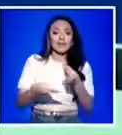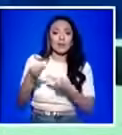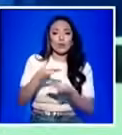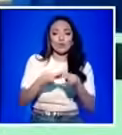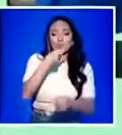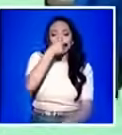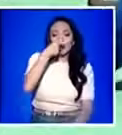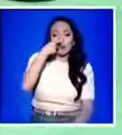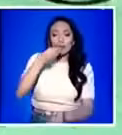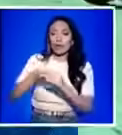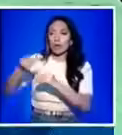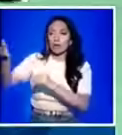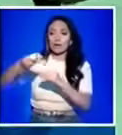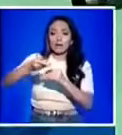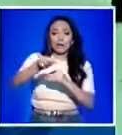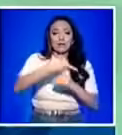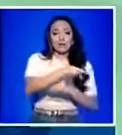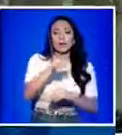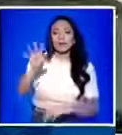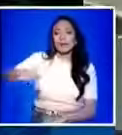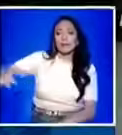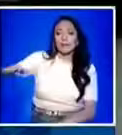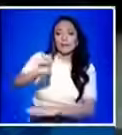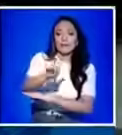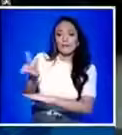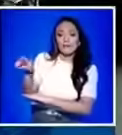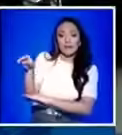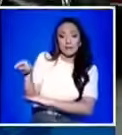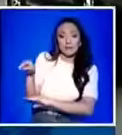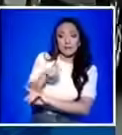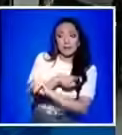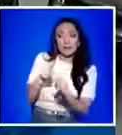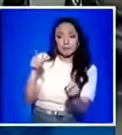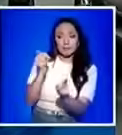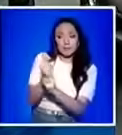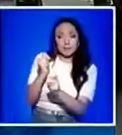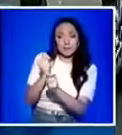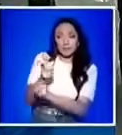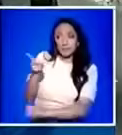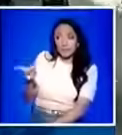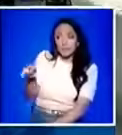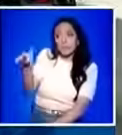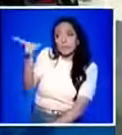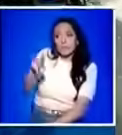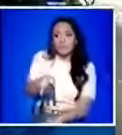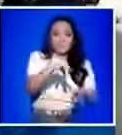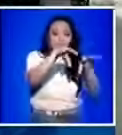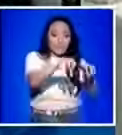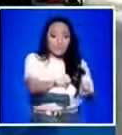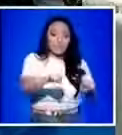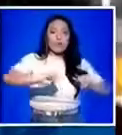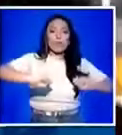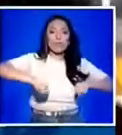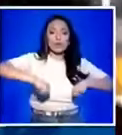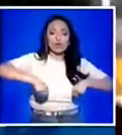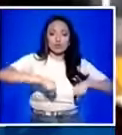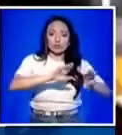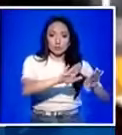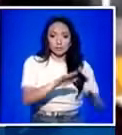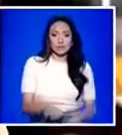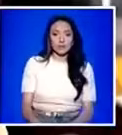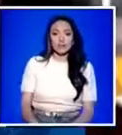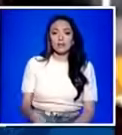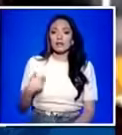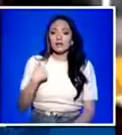para el microtráfico en el sector de Los Valles. Pero los operativos además permitieron retener motocicletas. Realizando